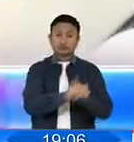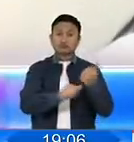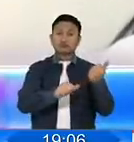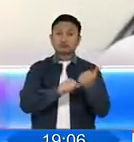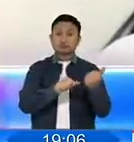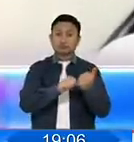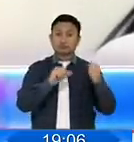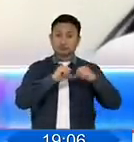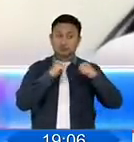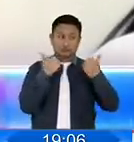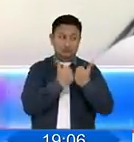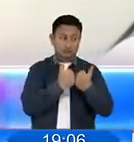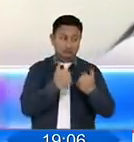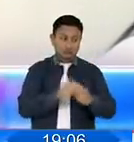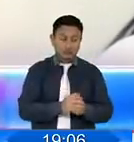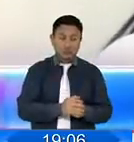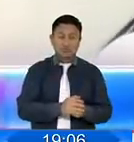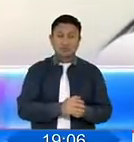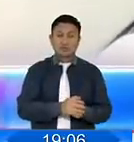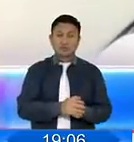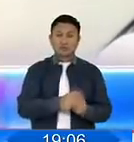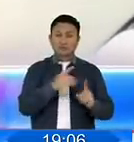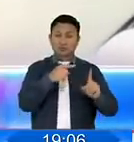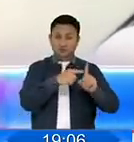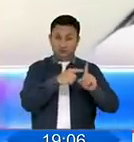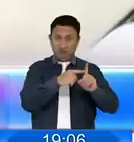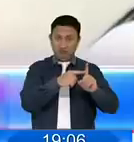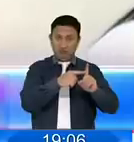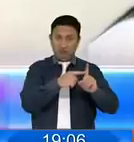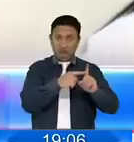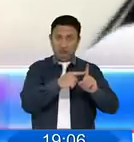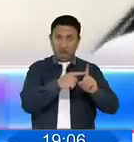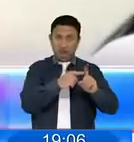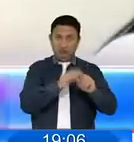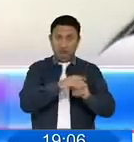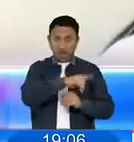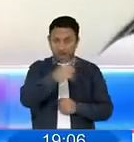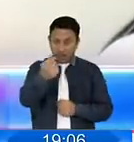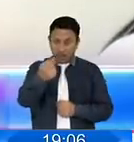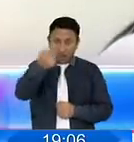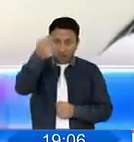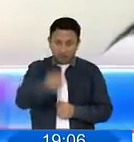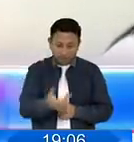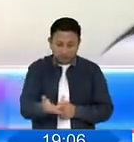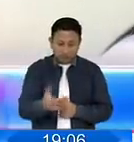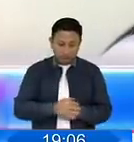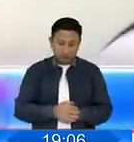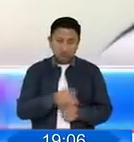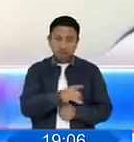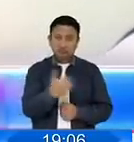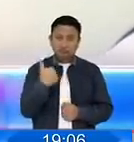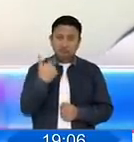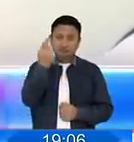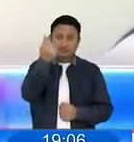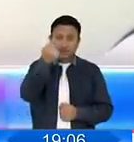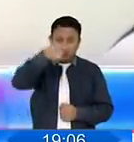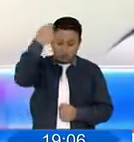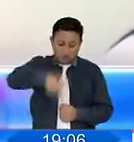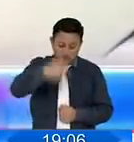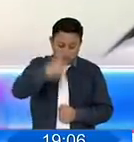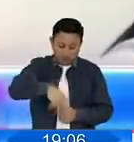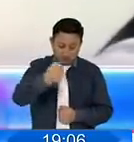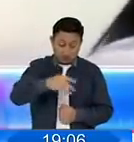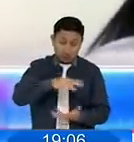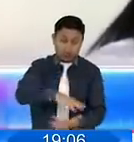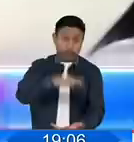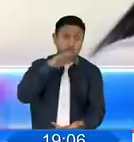asambleísta Mendoza se lo encontró con las manos en la masa, pues. Se lo encontró con sumas de dinero realmente